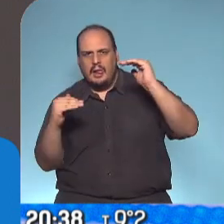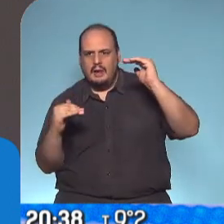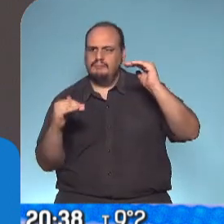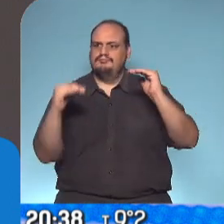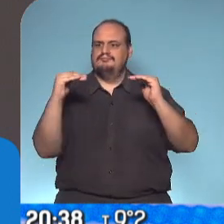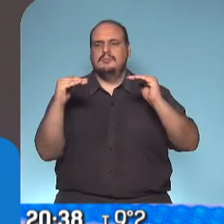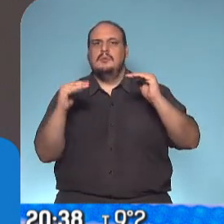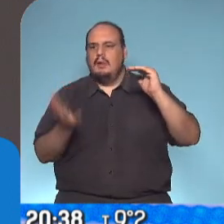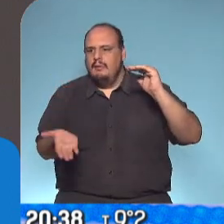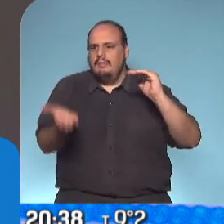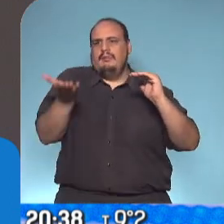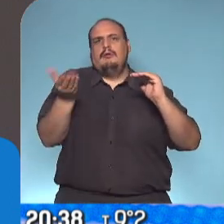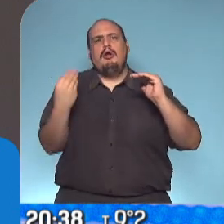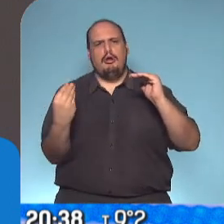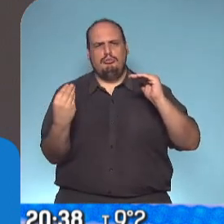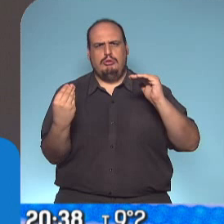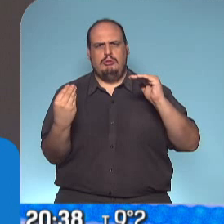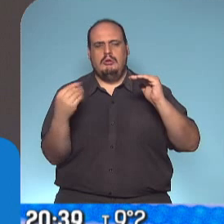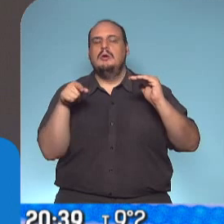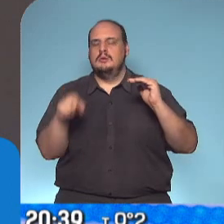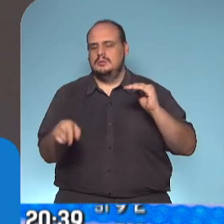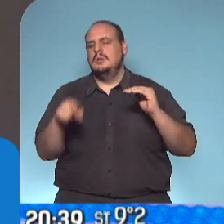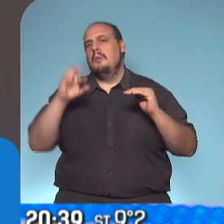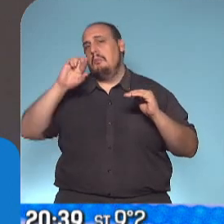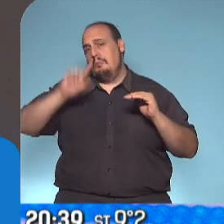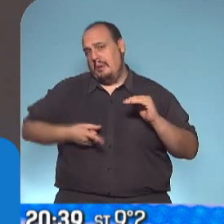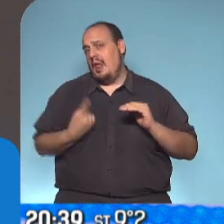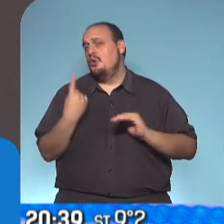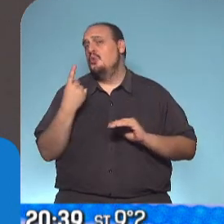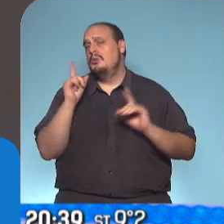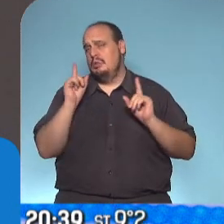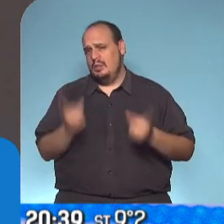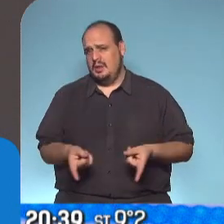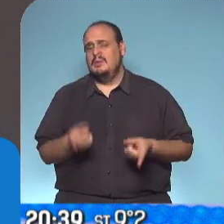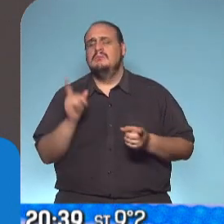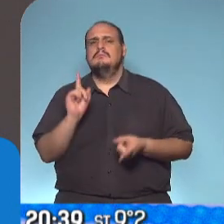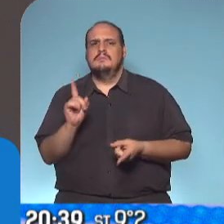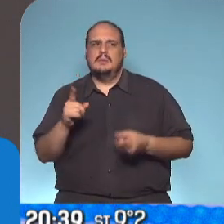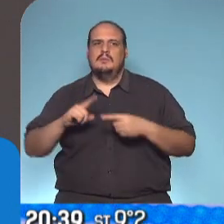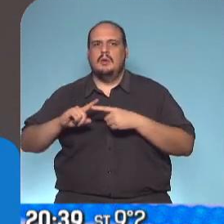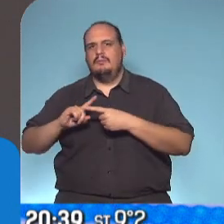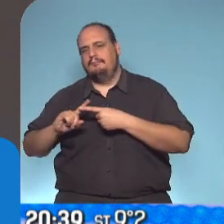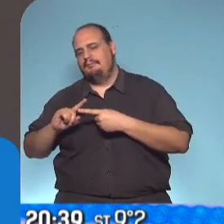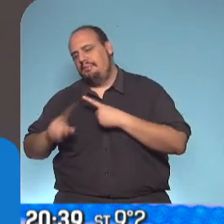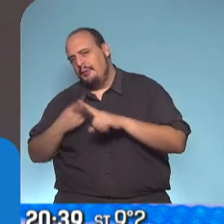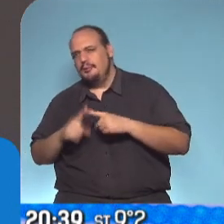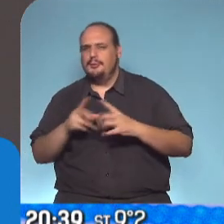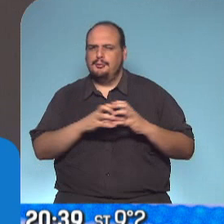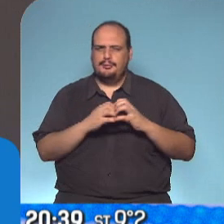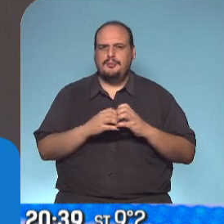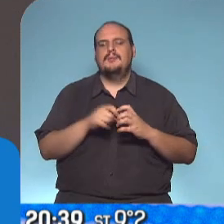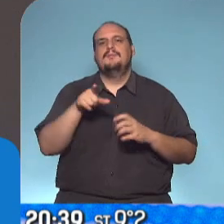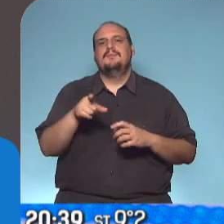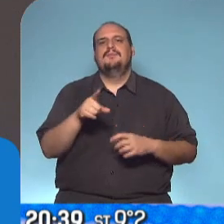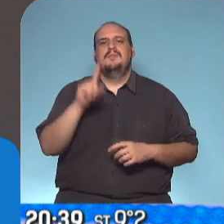una de las cuestiones que se están pensando, discutiendo, tienen que ver con estas cosas que van ocurriendo en las discusiones y en la agenda pública.